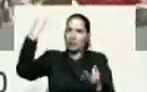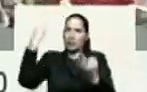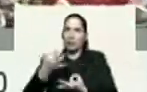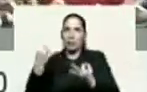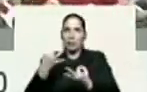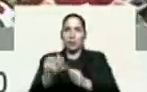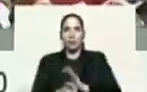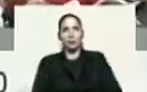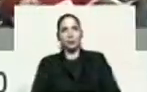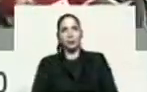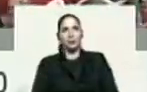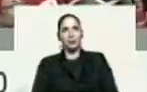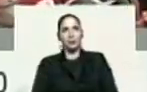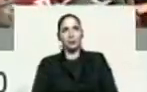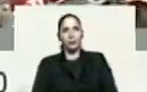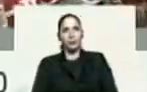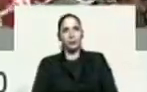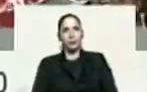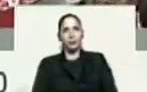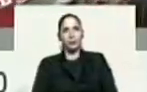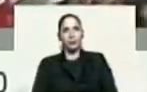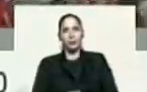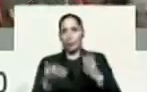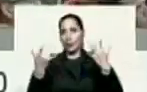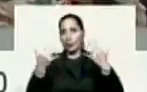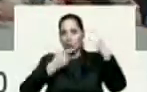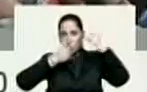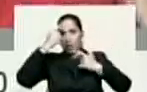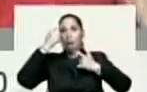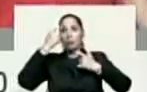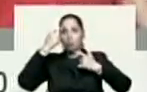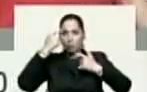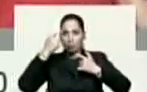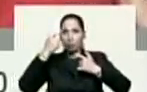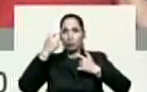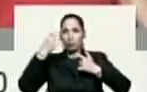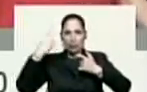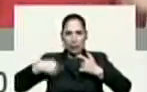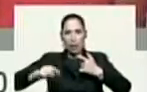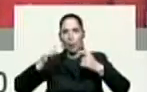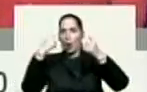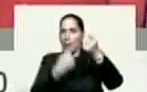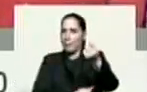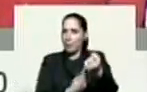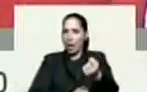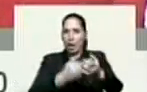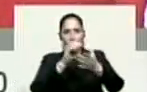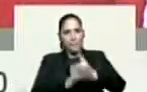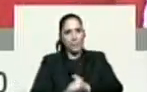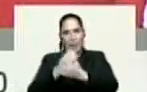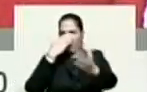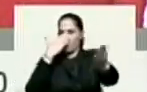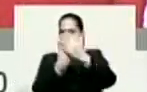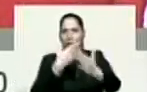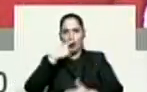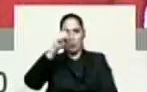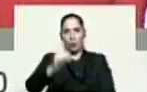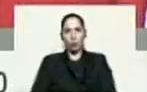siempre. Y llegó de la mano de Hugo Chávez. Y ahí tenemos un hermano, un compañero, al presidente Nicolás